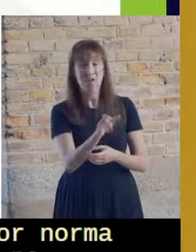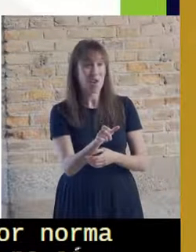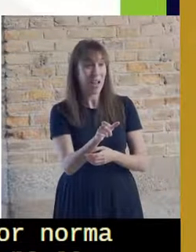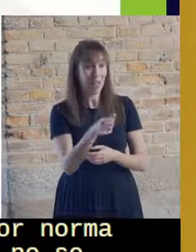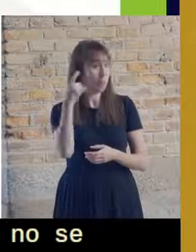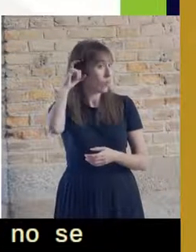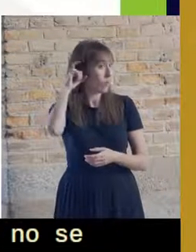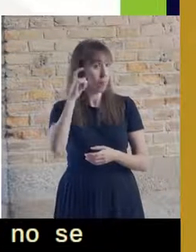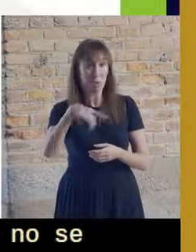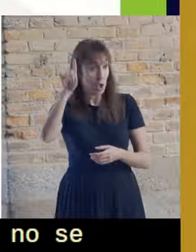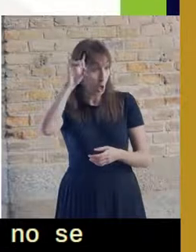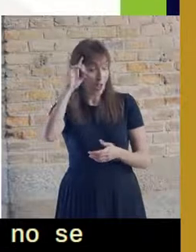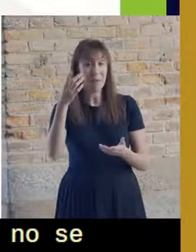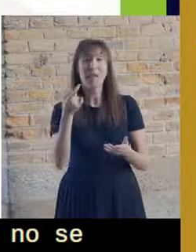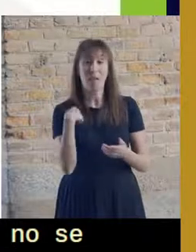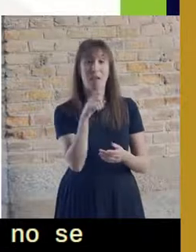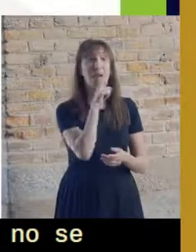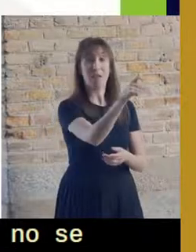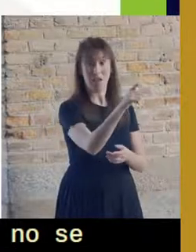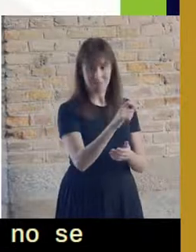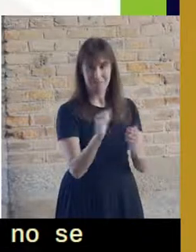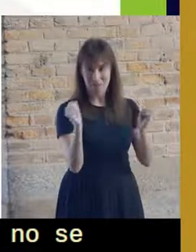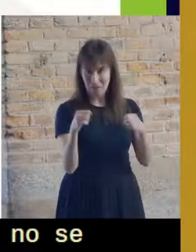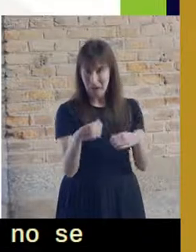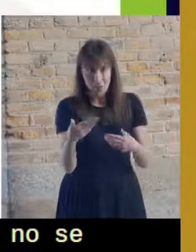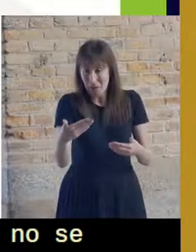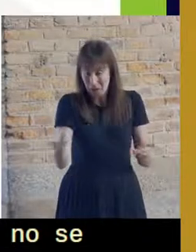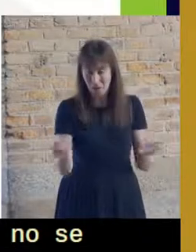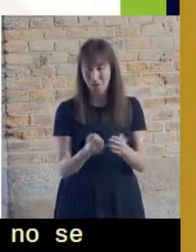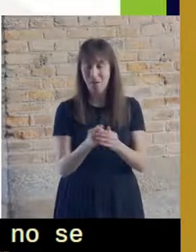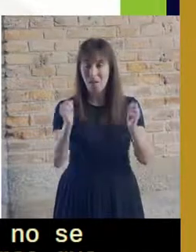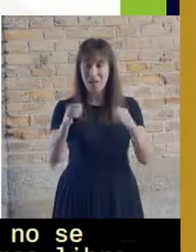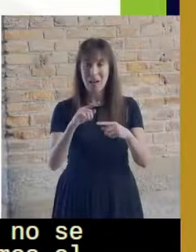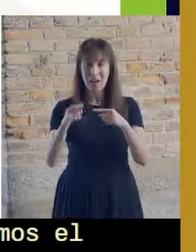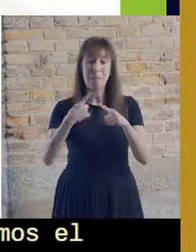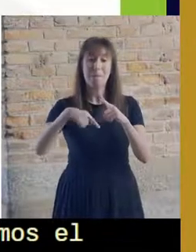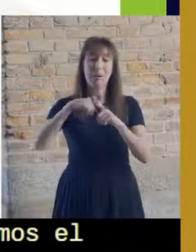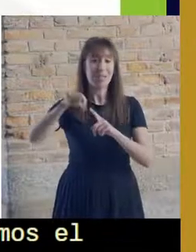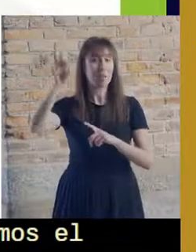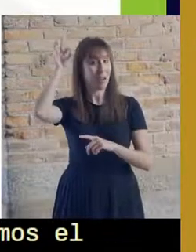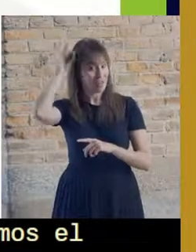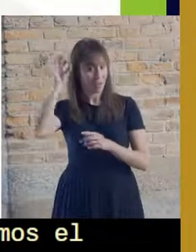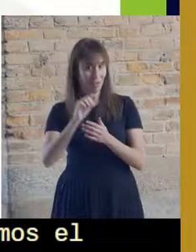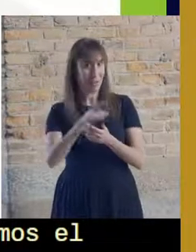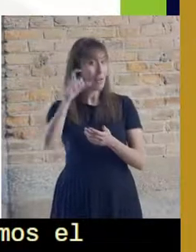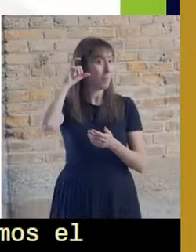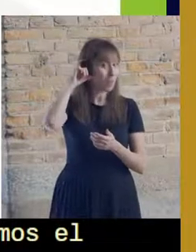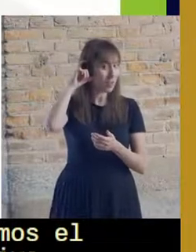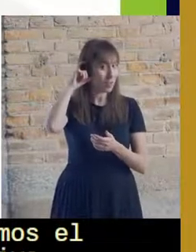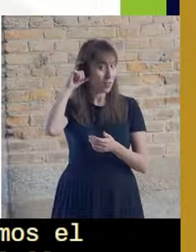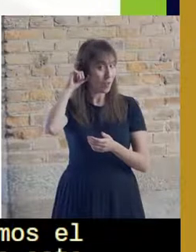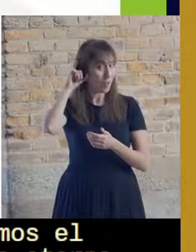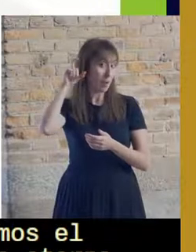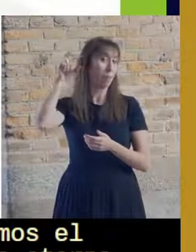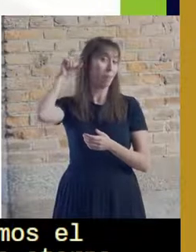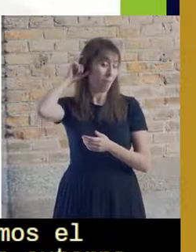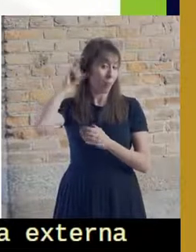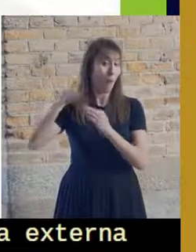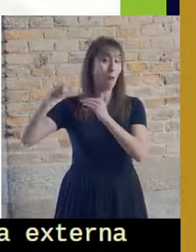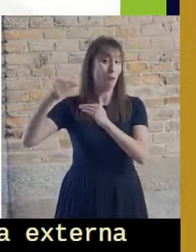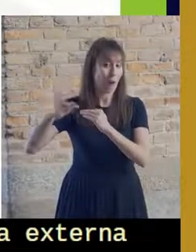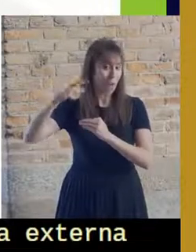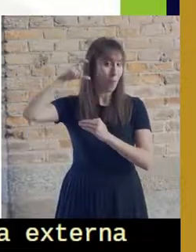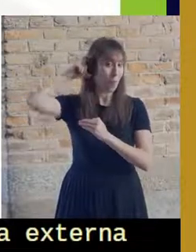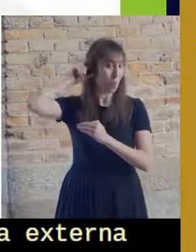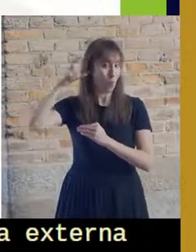no se entera entonces decírselo No pasa nada vale Y tenemos el implante coclear el audífono es una prótesis auditiva externa que tú te puedes